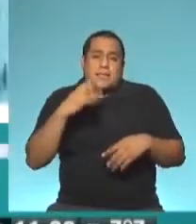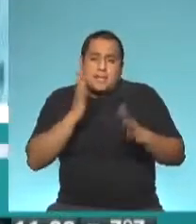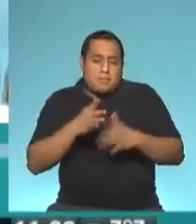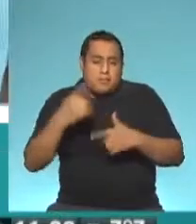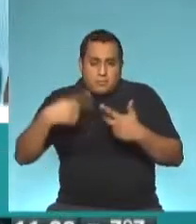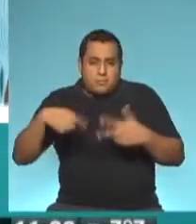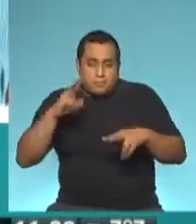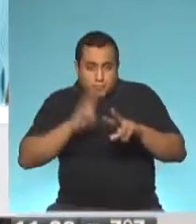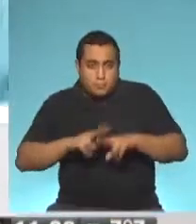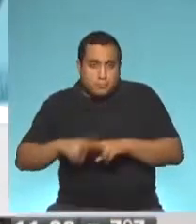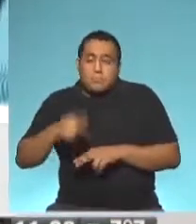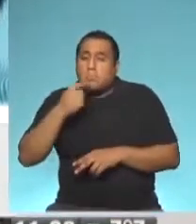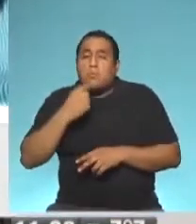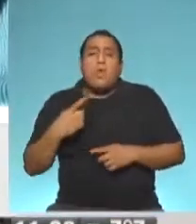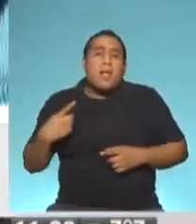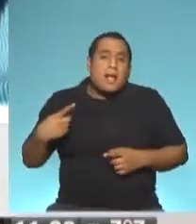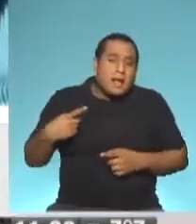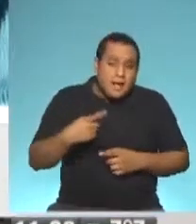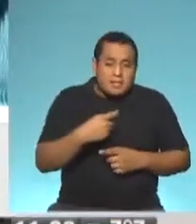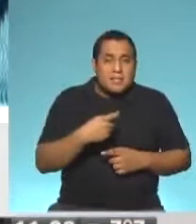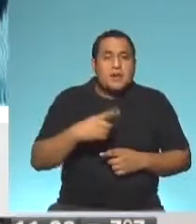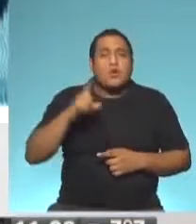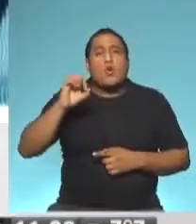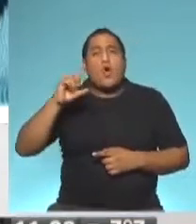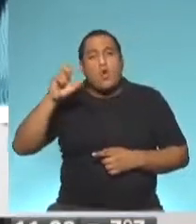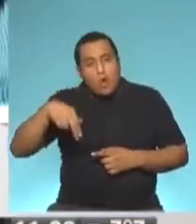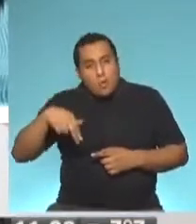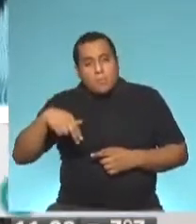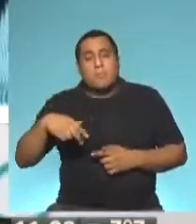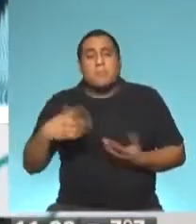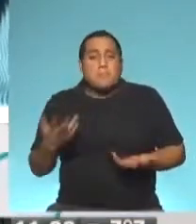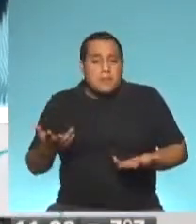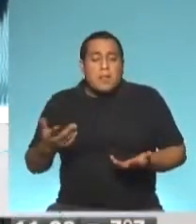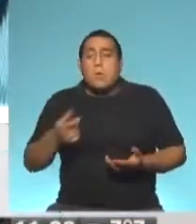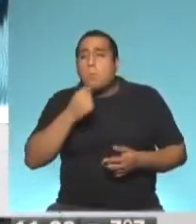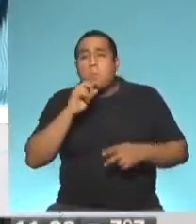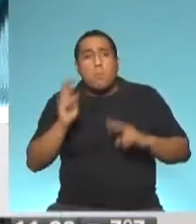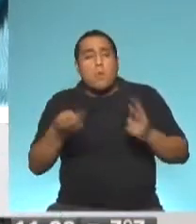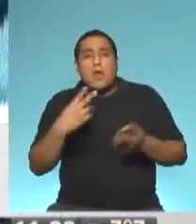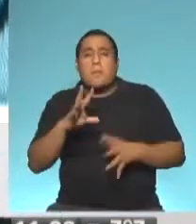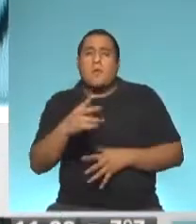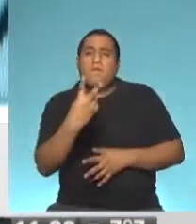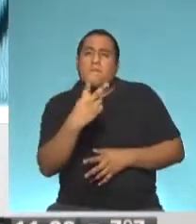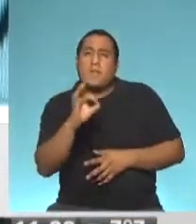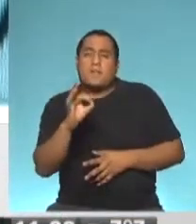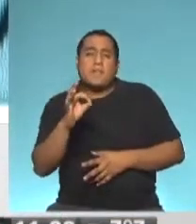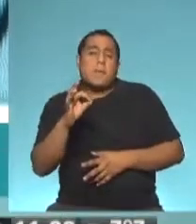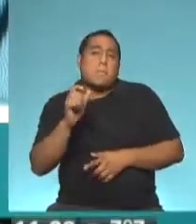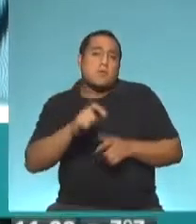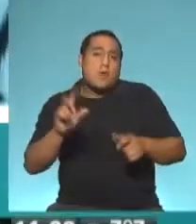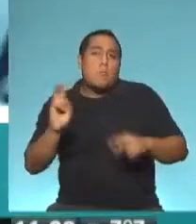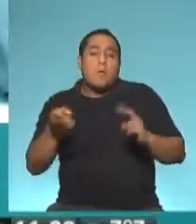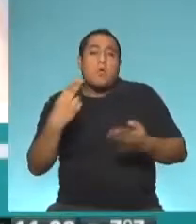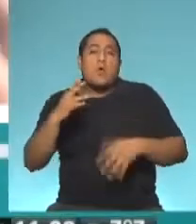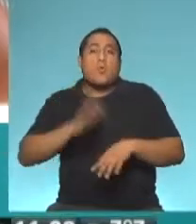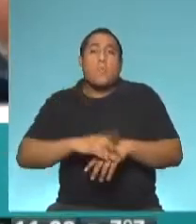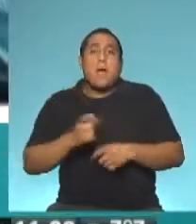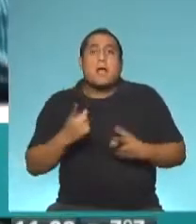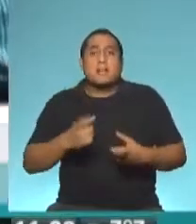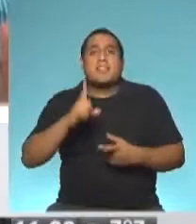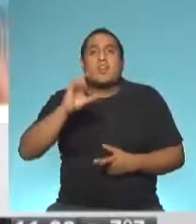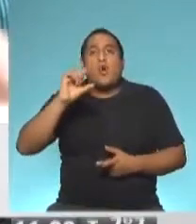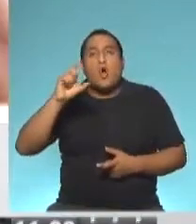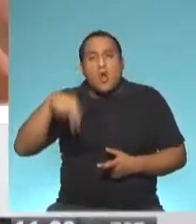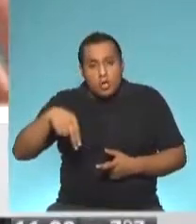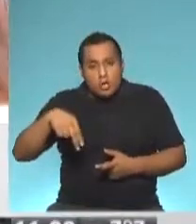dijiste, el cáncer de colon y esa es la colonoscopía. En Argentina se mueren 20 personas por día de cáncer de colon y esto se puede